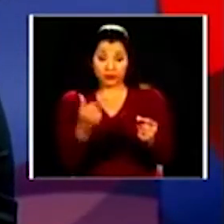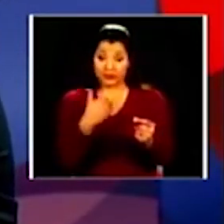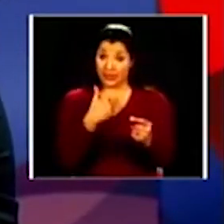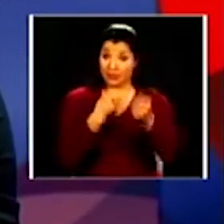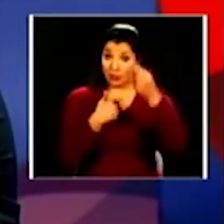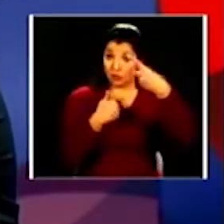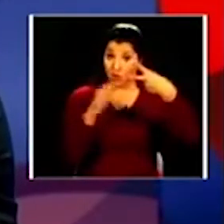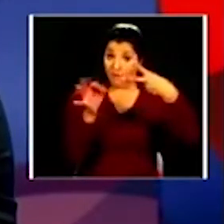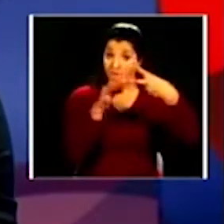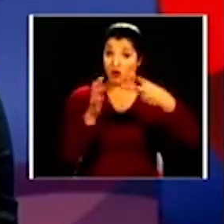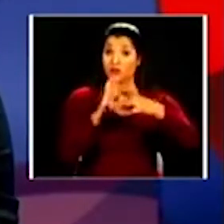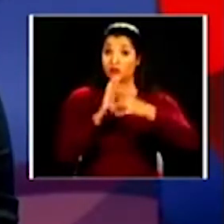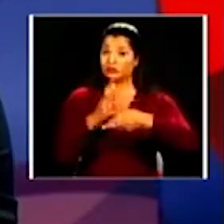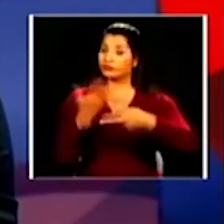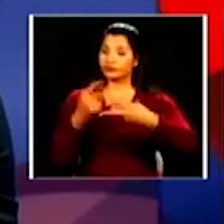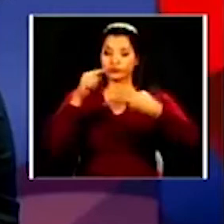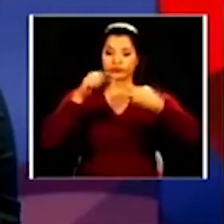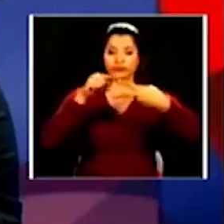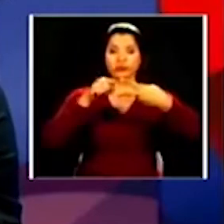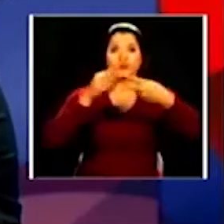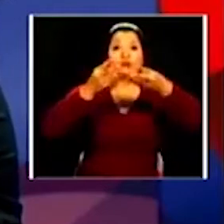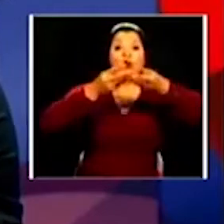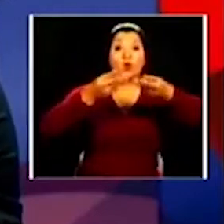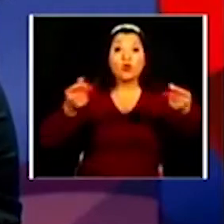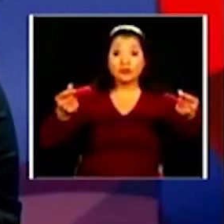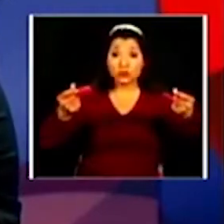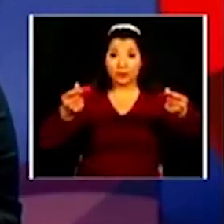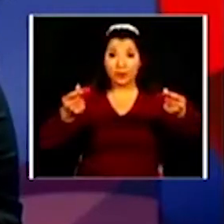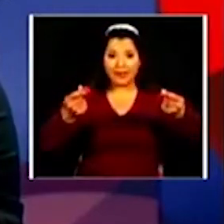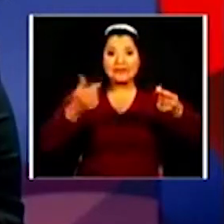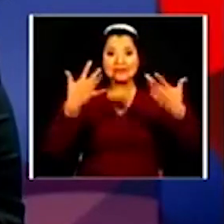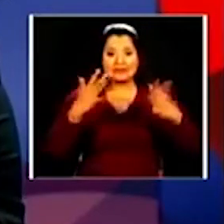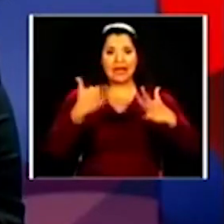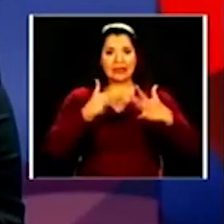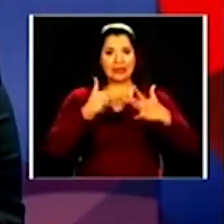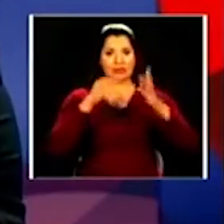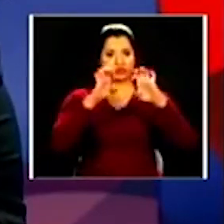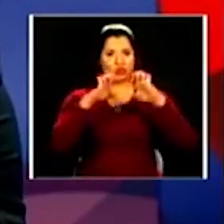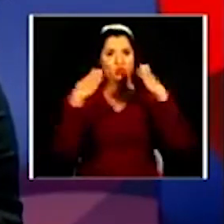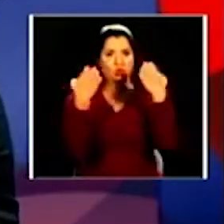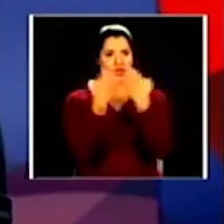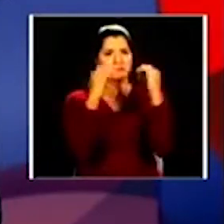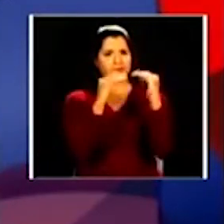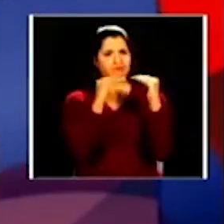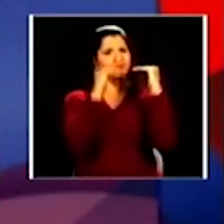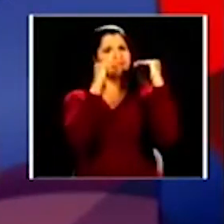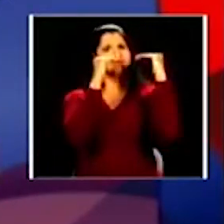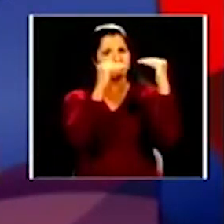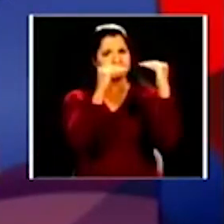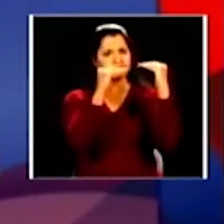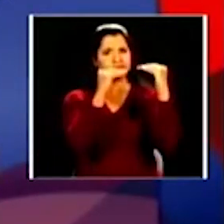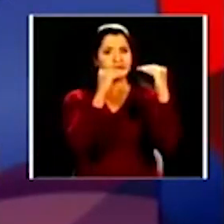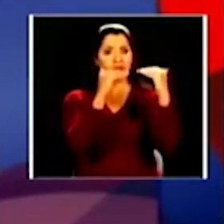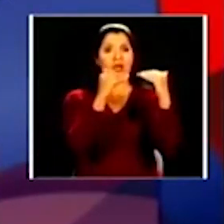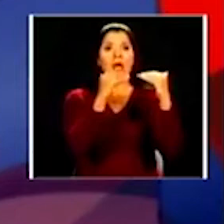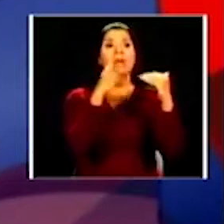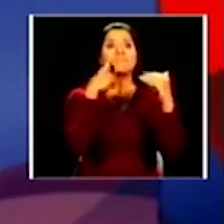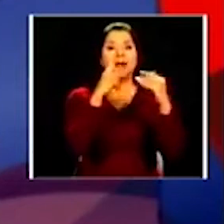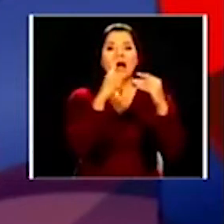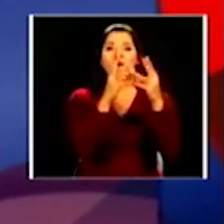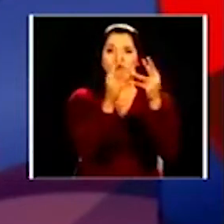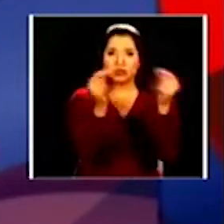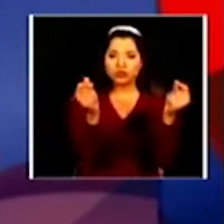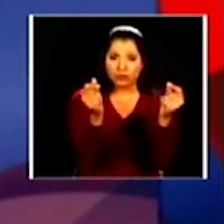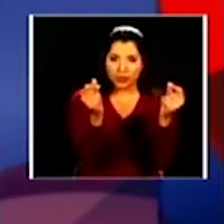acción de resolver, y hemos generado un equipo de alto nivel para resolver, y en los 100 días hemos planteado avanzar en la